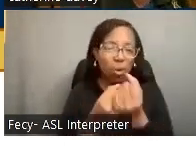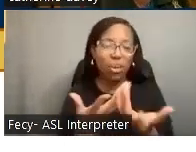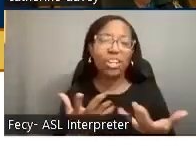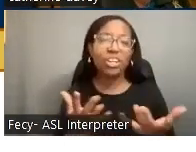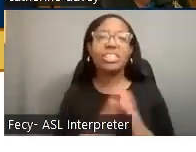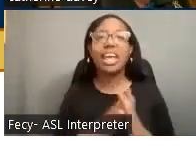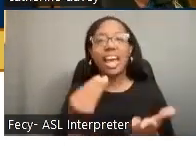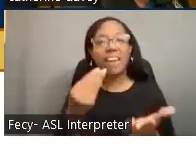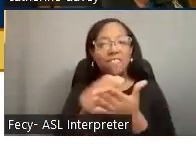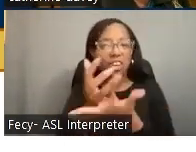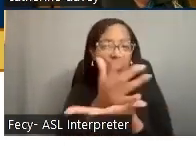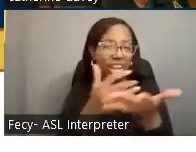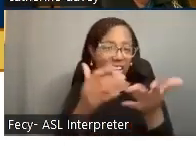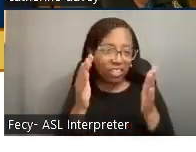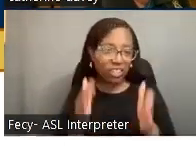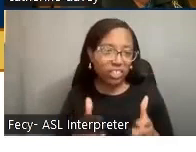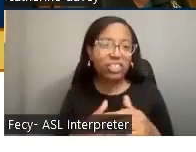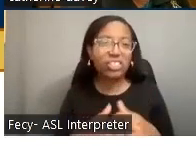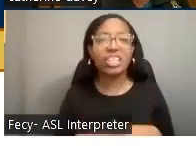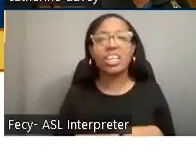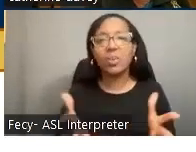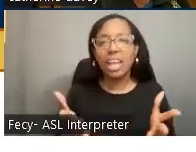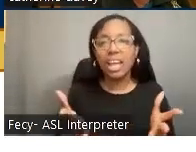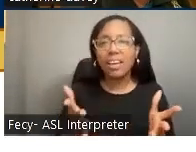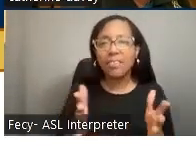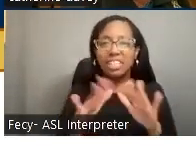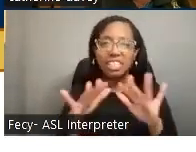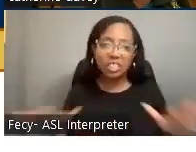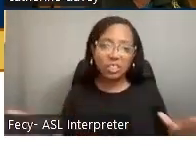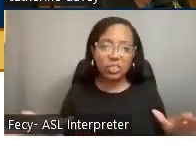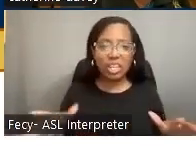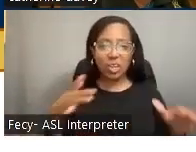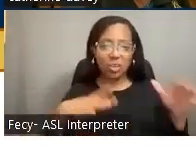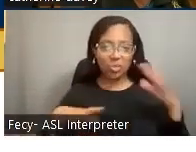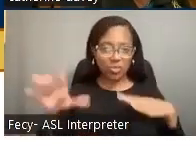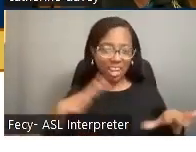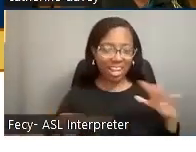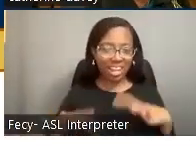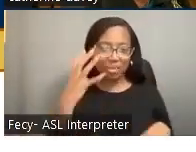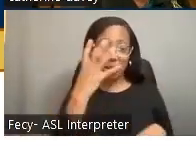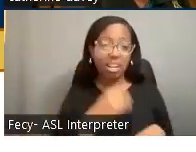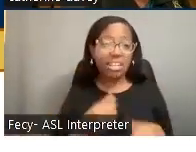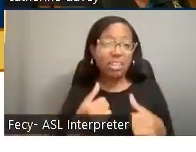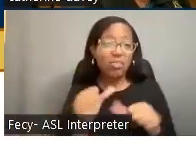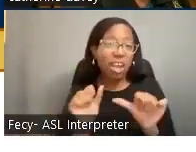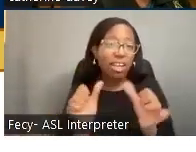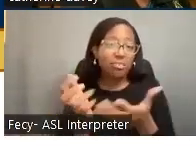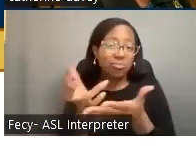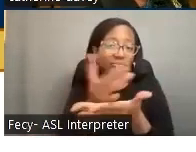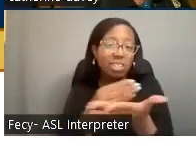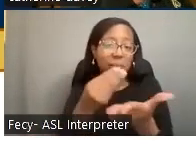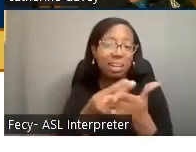de fondos, donde ponemos a nuestros niños en disfraces lindos y tratamos de recaudar mucho dinero.